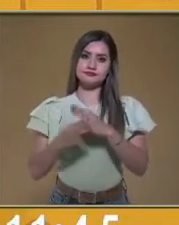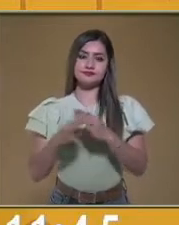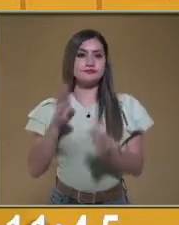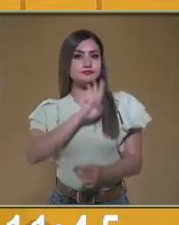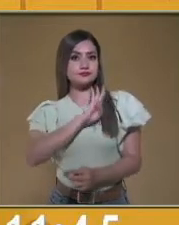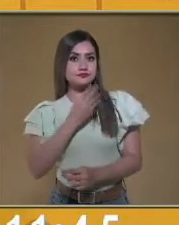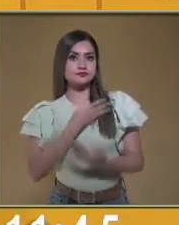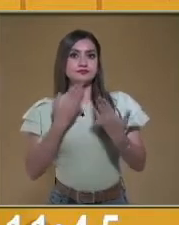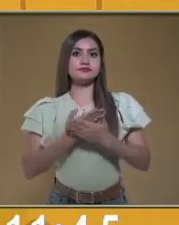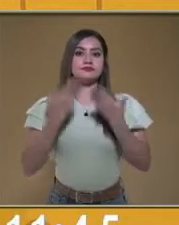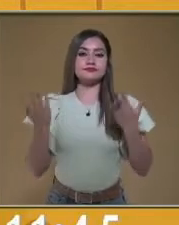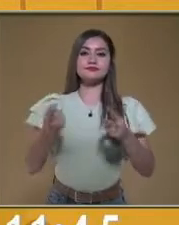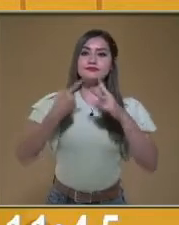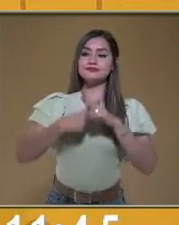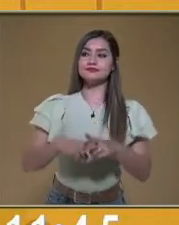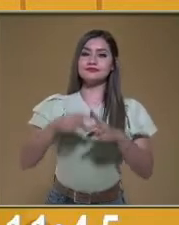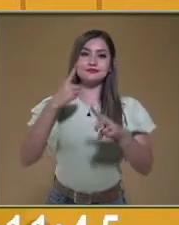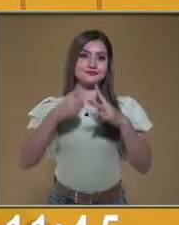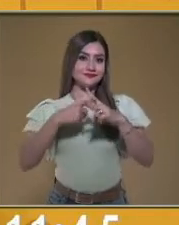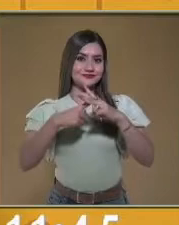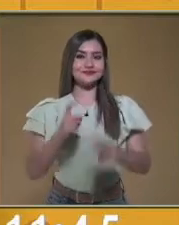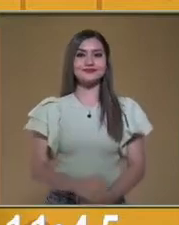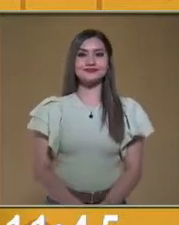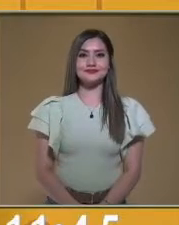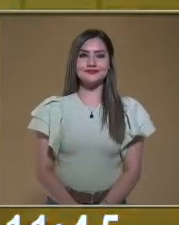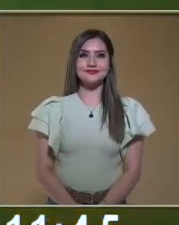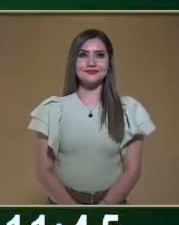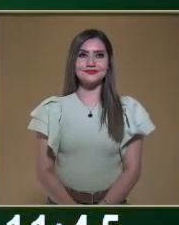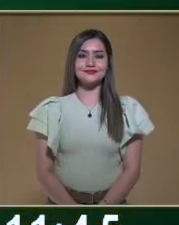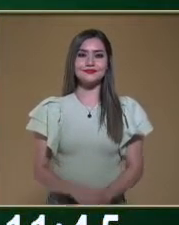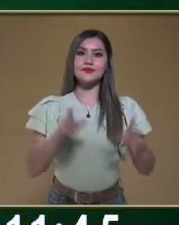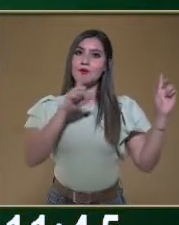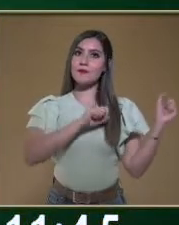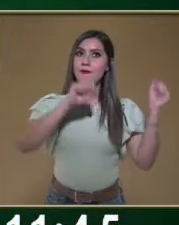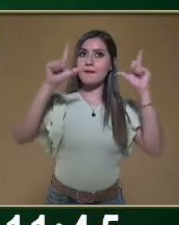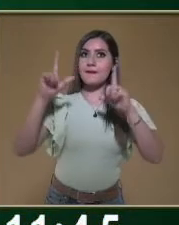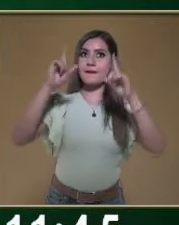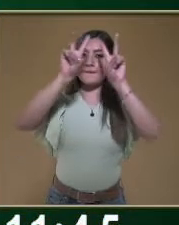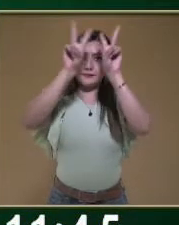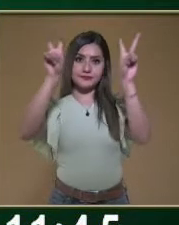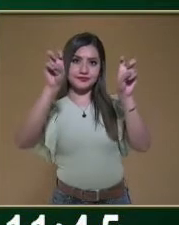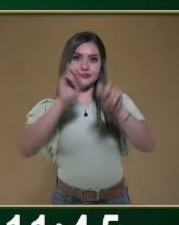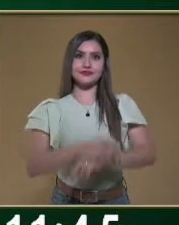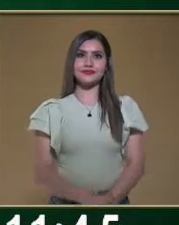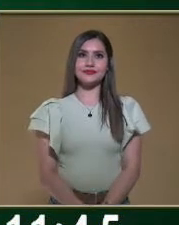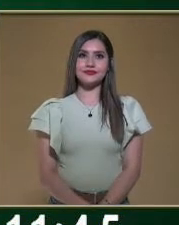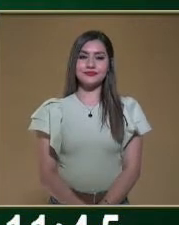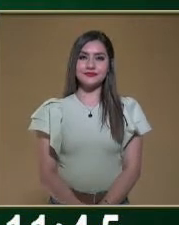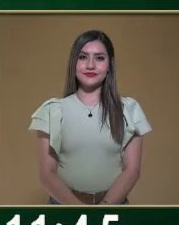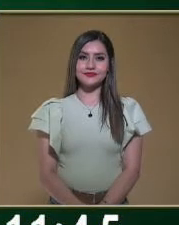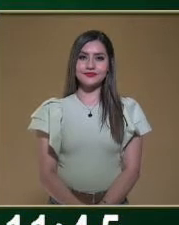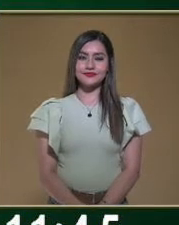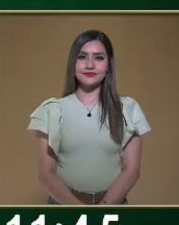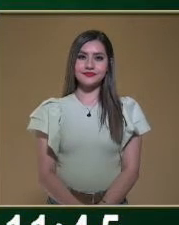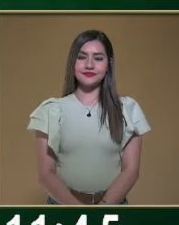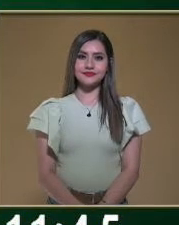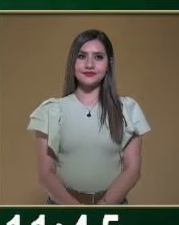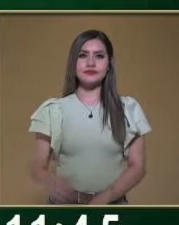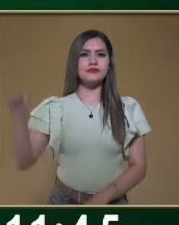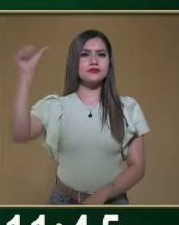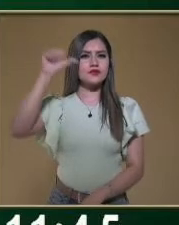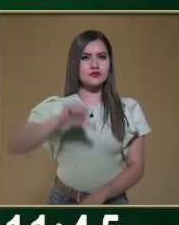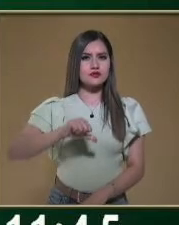vamos a empezar con matemáticas. Así que vamos a ver ahí en pantalla el tema, maestra Ana. El tema de hoy correspondiente a la materia